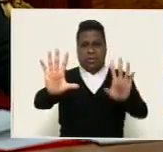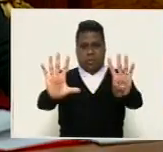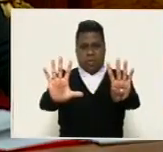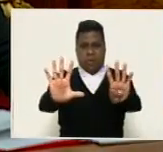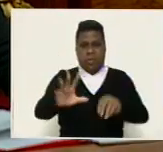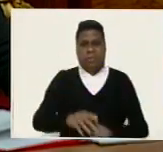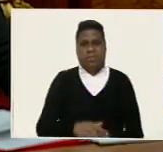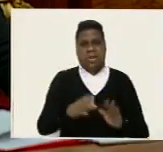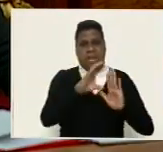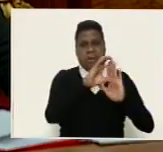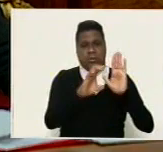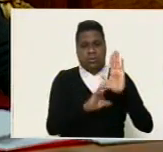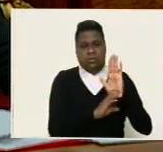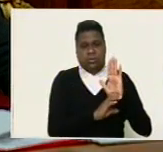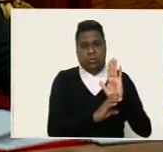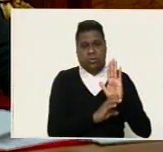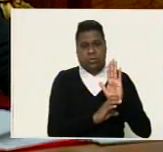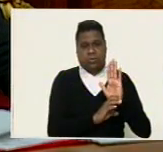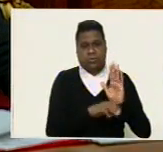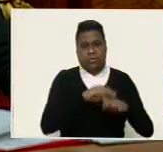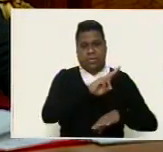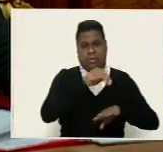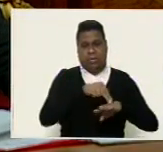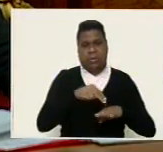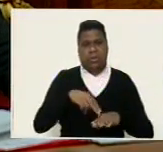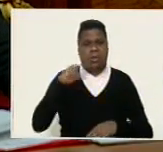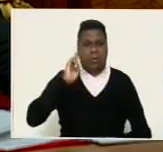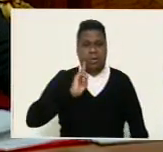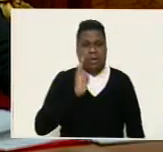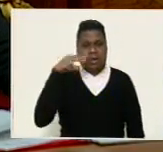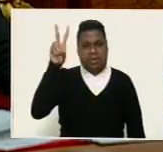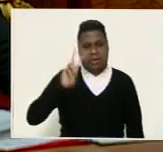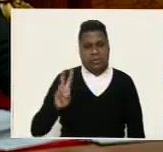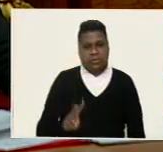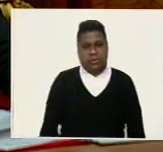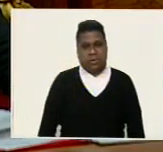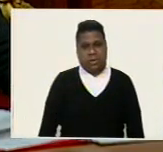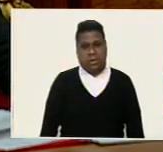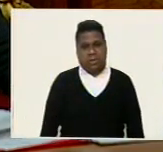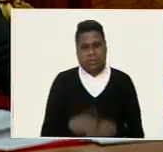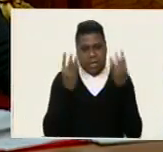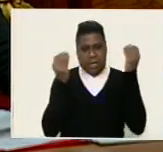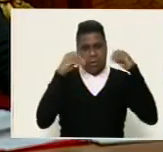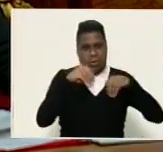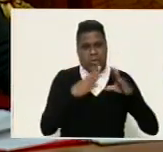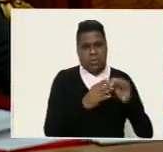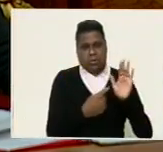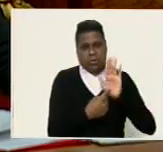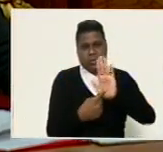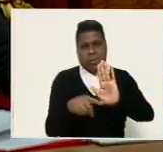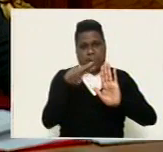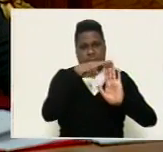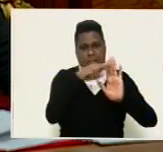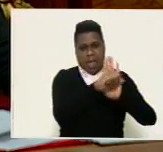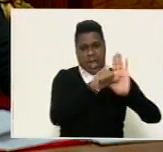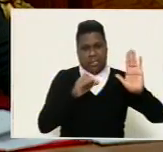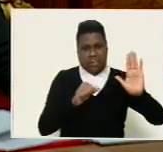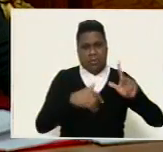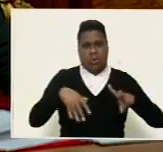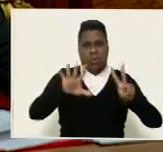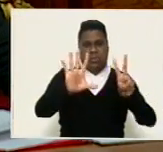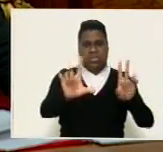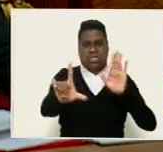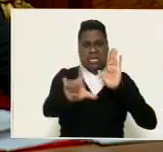la Constitución de la República Bolivariana de Venezuela, en concordancia con lo previsto en el artículo 7 de la